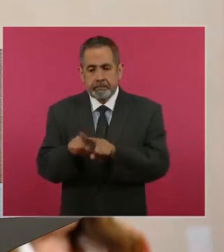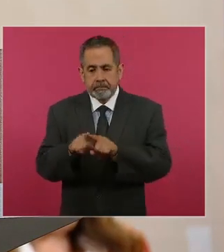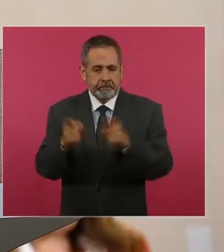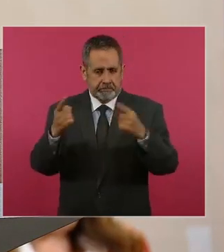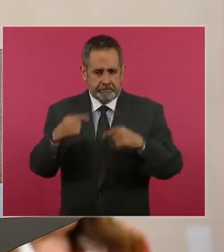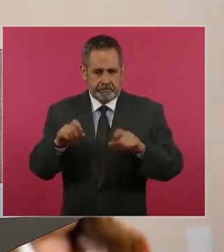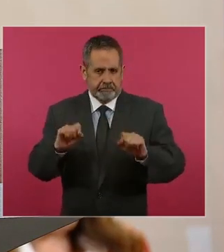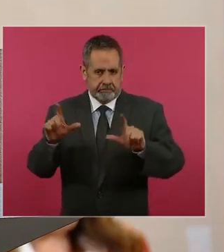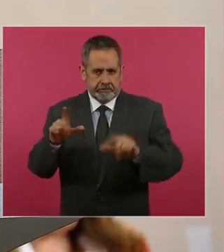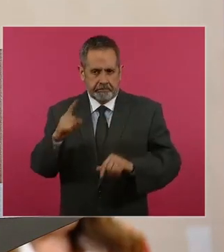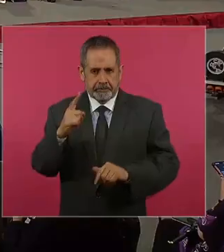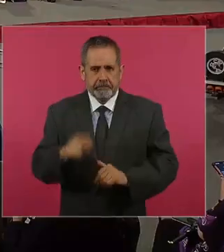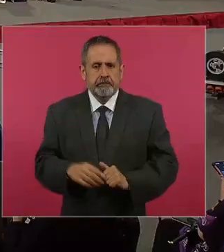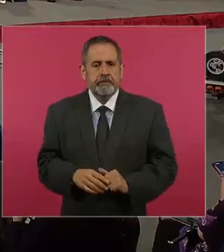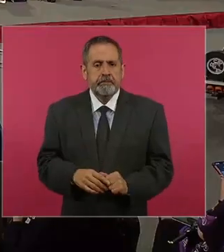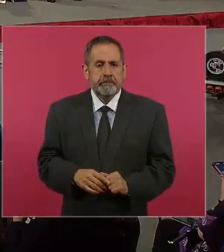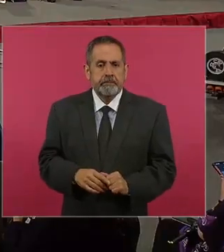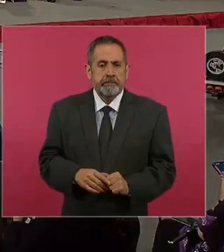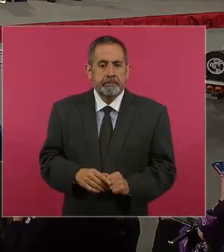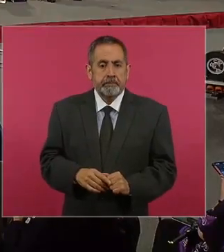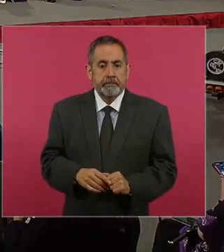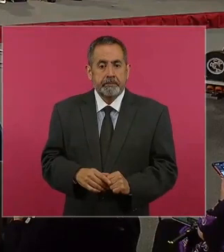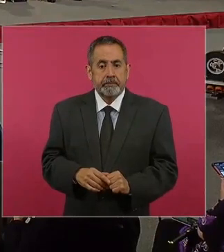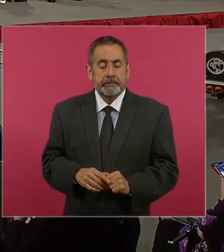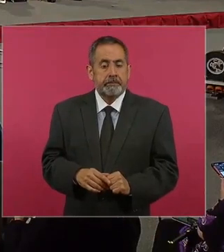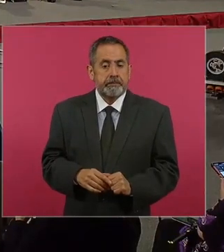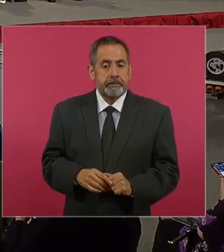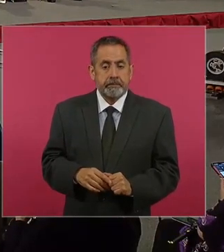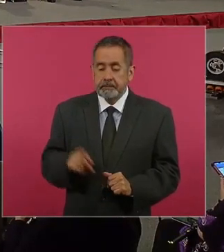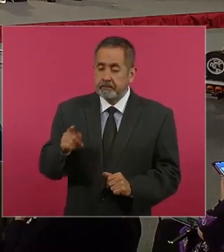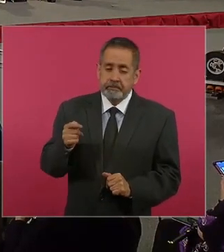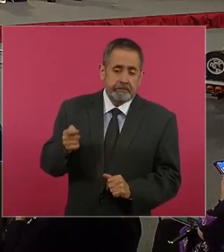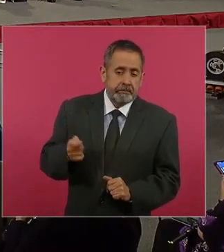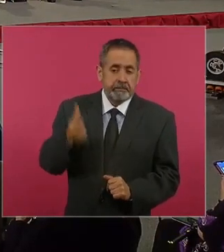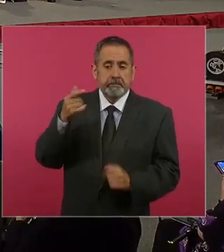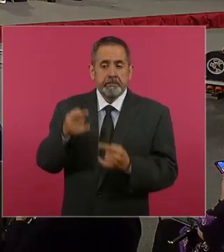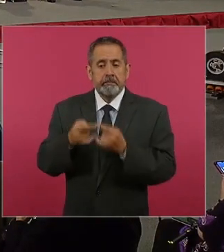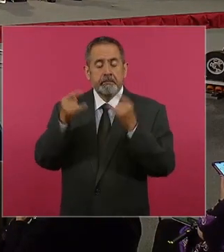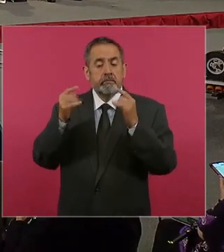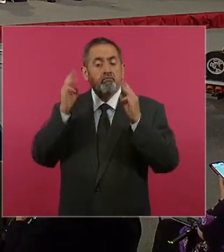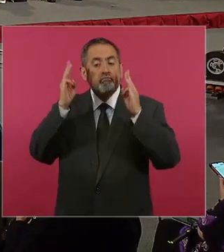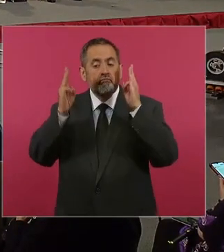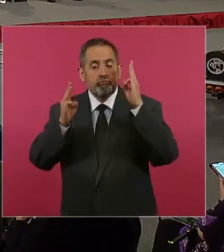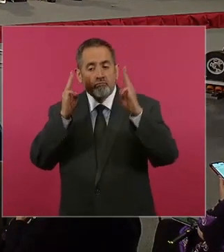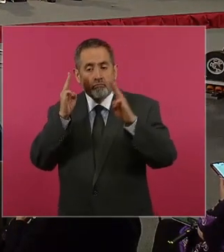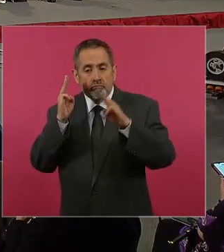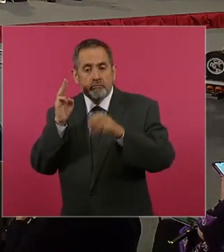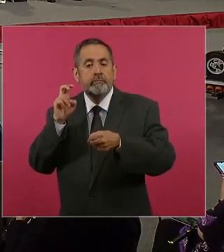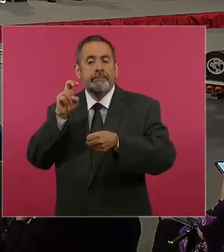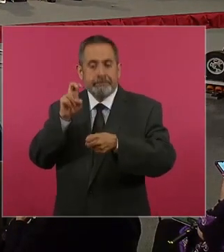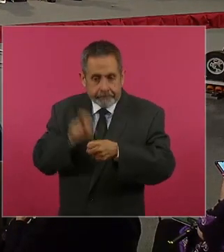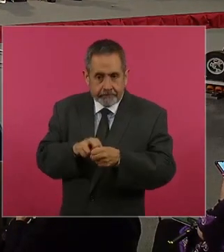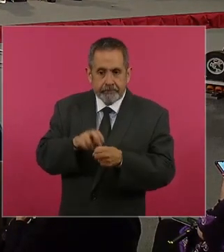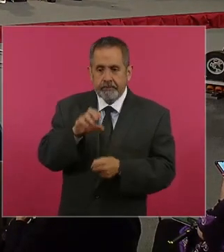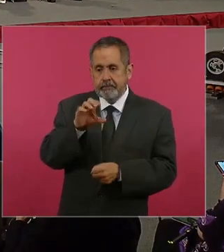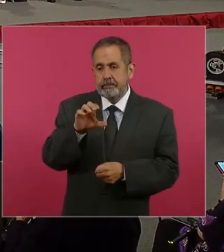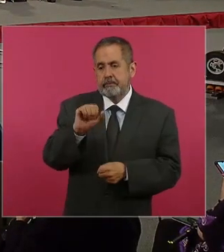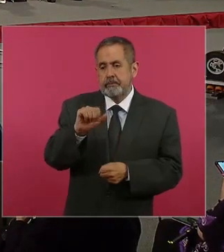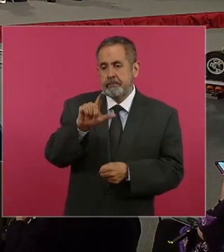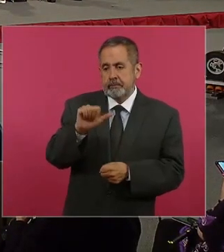sigue, vamos a tener por primera vez el Museo de Sitio de Calakmul,